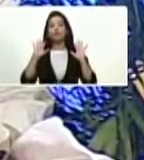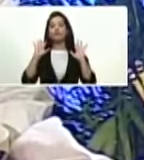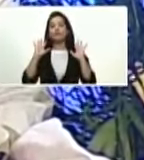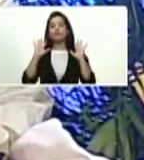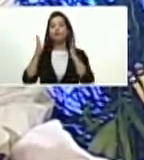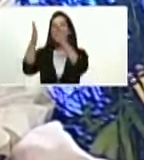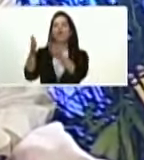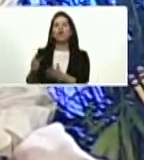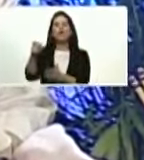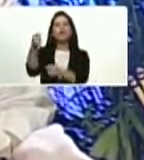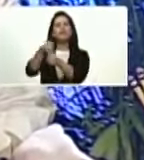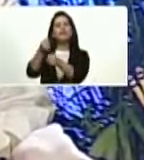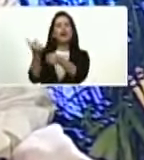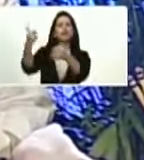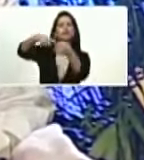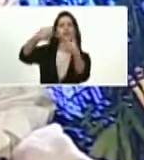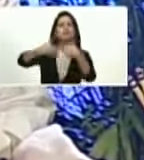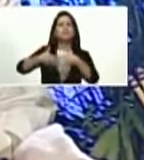Albarraca, Néstor Tavío.